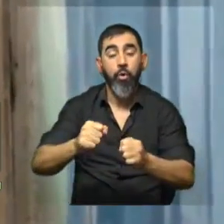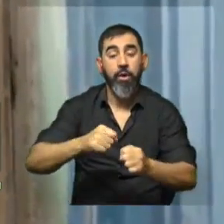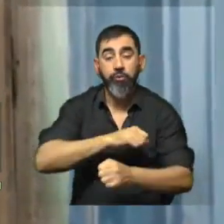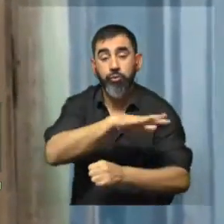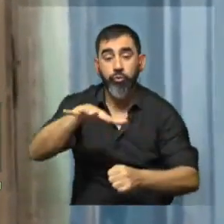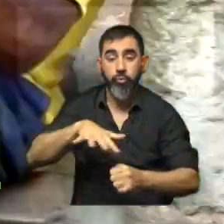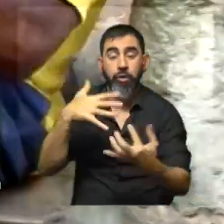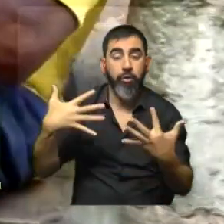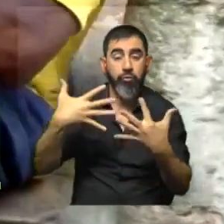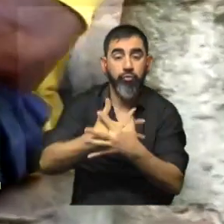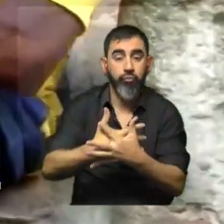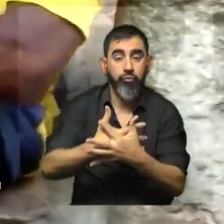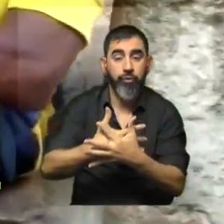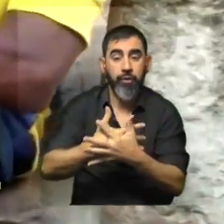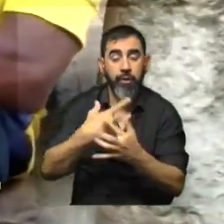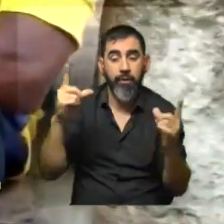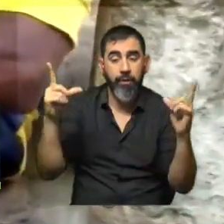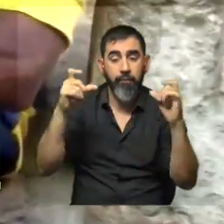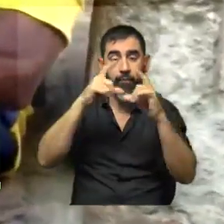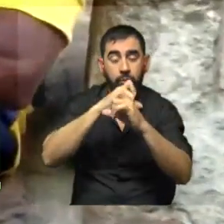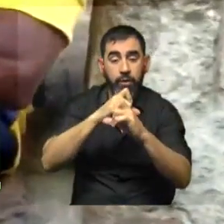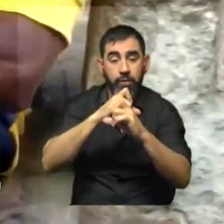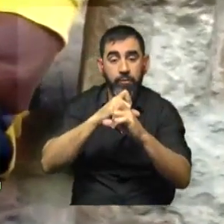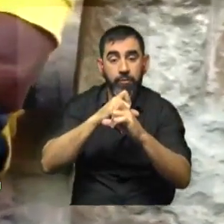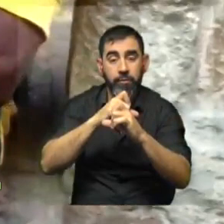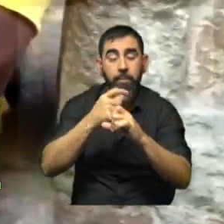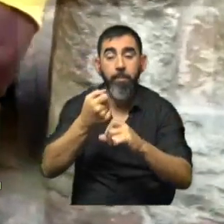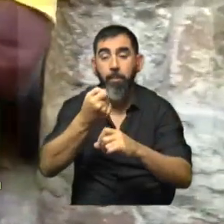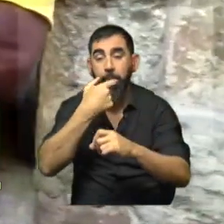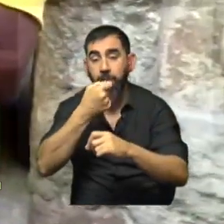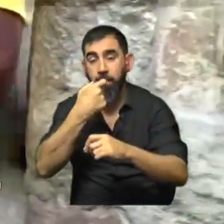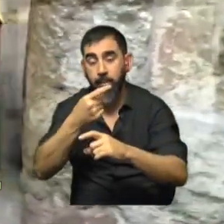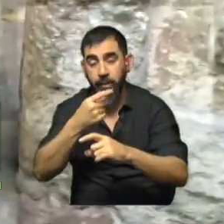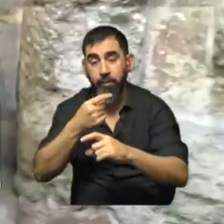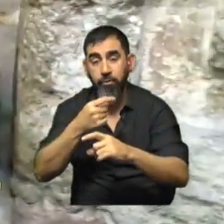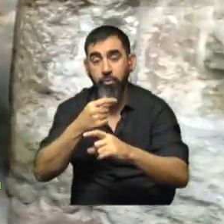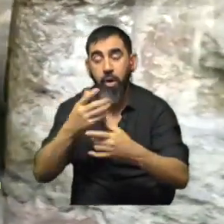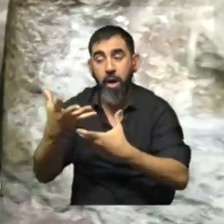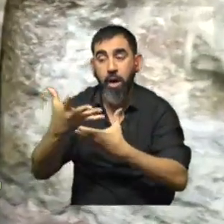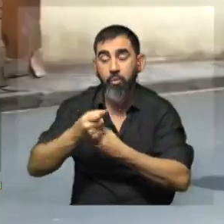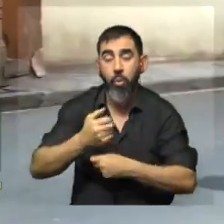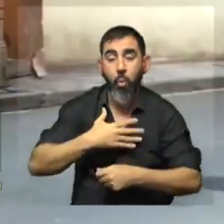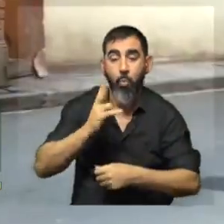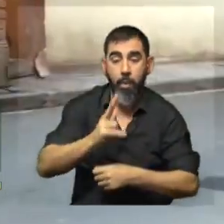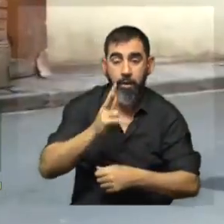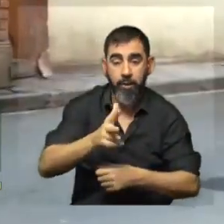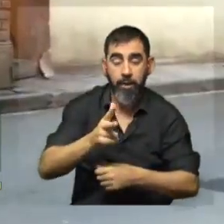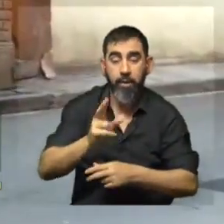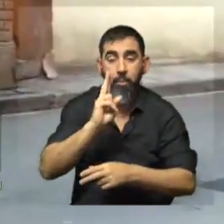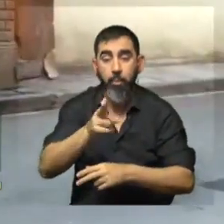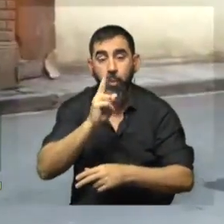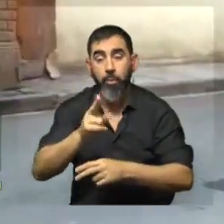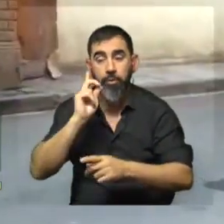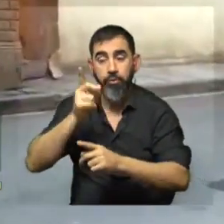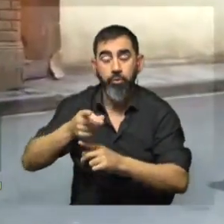cubana está sufriendo enormes dificultades para el abastecimiento de medicamentos, la llegada de ayudas humanitarias, las restricciones